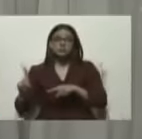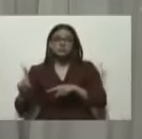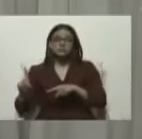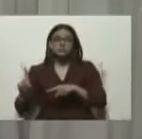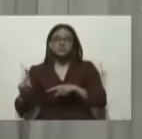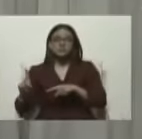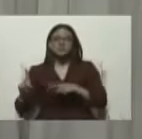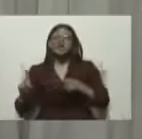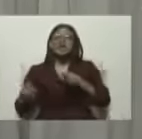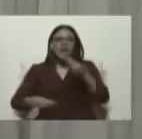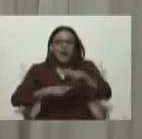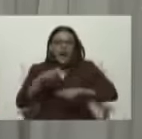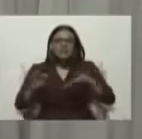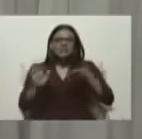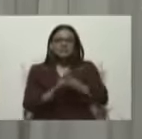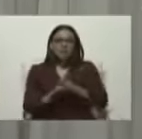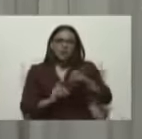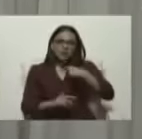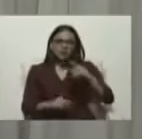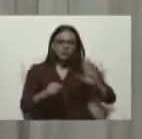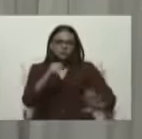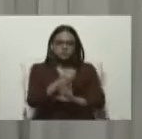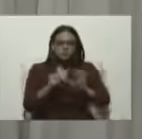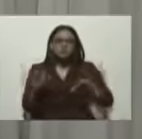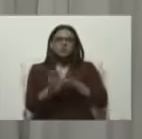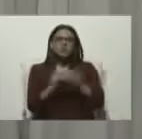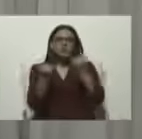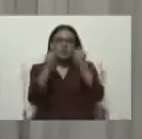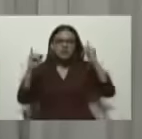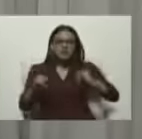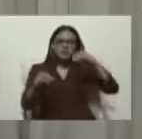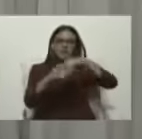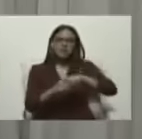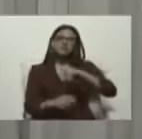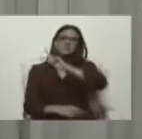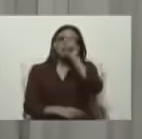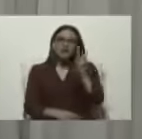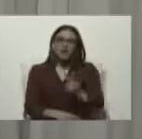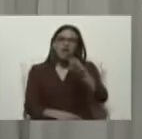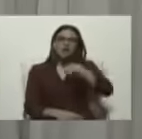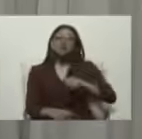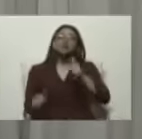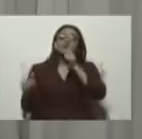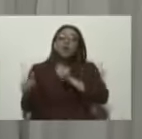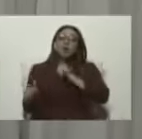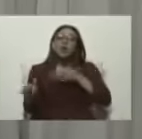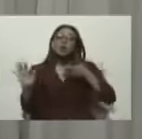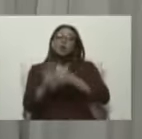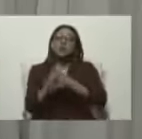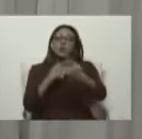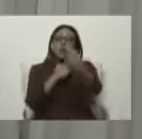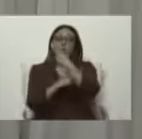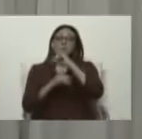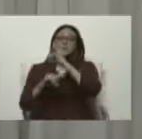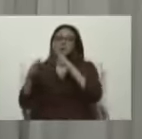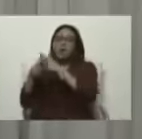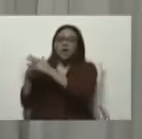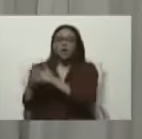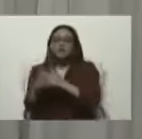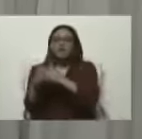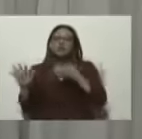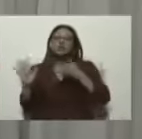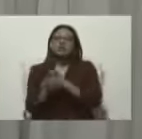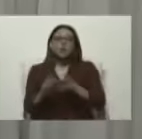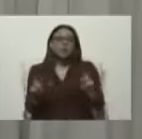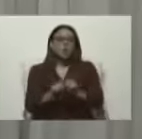en ejercicio de su soberanía y la independencia de Venezuela, va a tolerar la orden que han dado los gringos de que se desmantele la